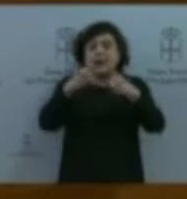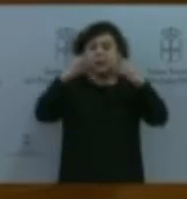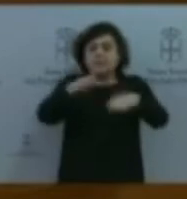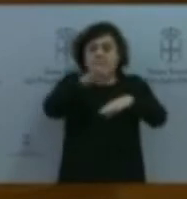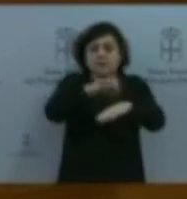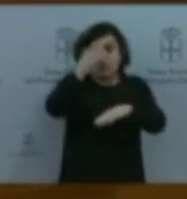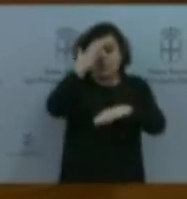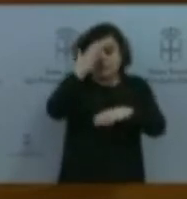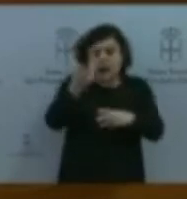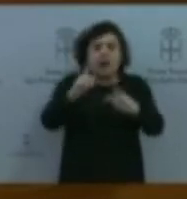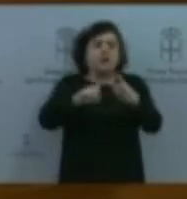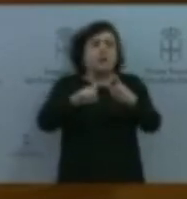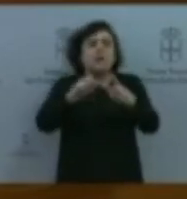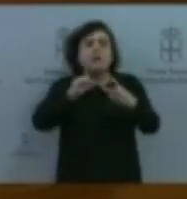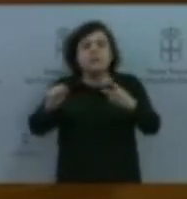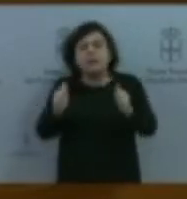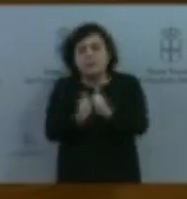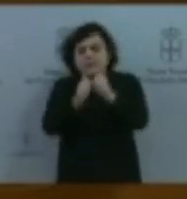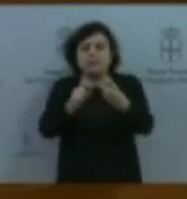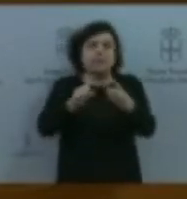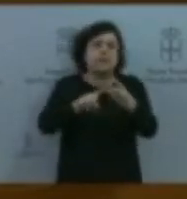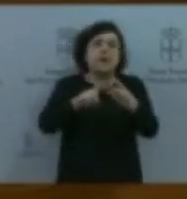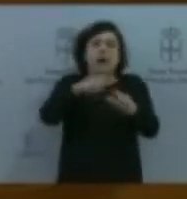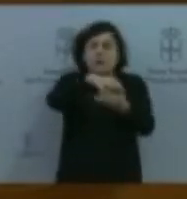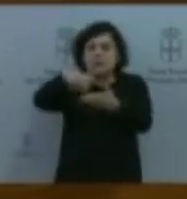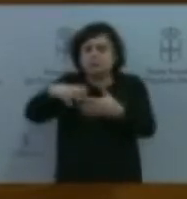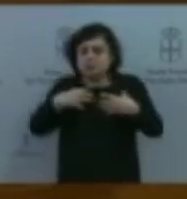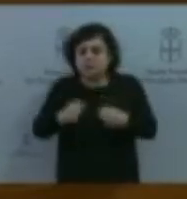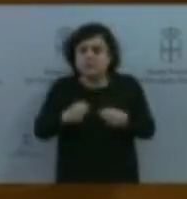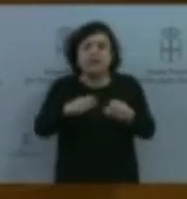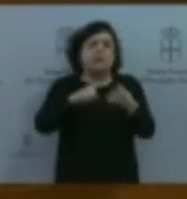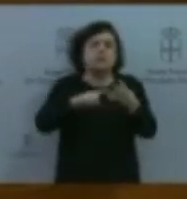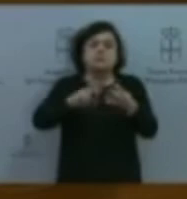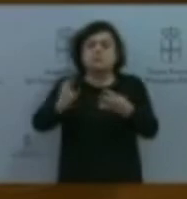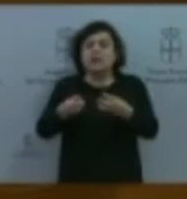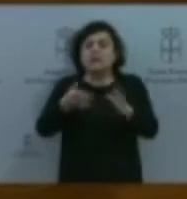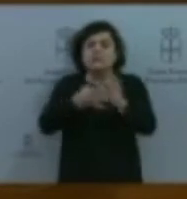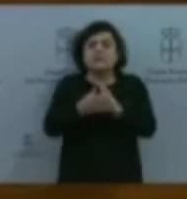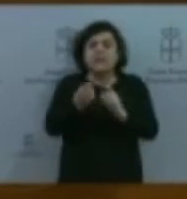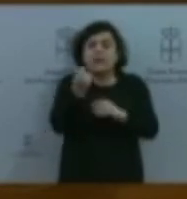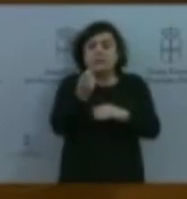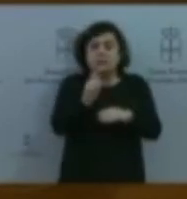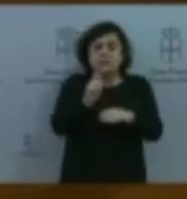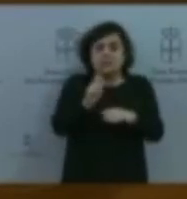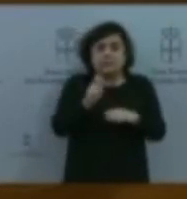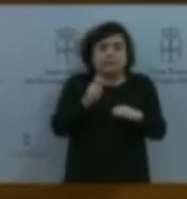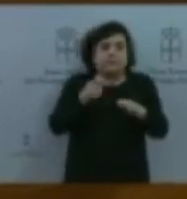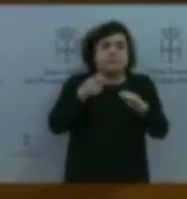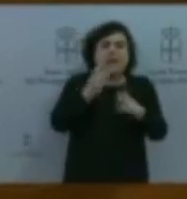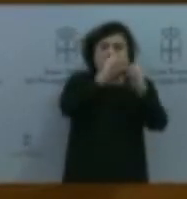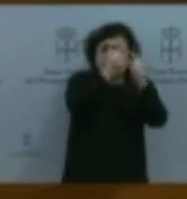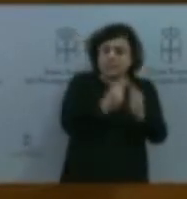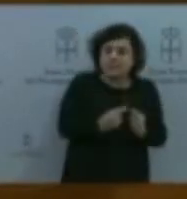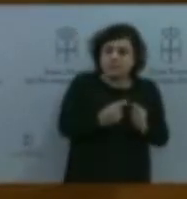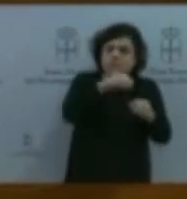sanitarias. Hablaba de dinero que se presupuesta y no se ejecuta. Cabueñes está colapsado. Están los profesionales en guerra.